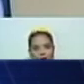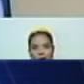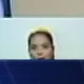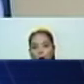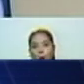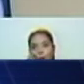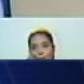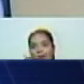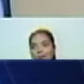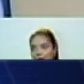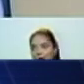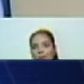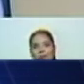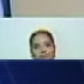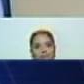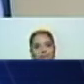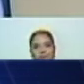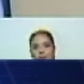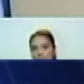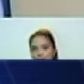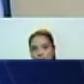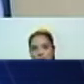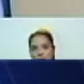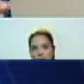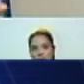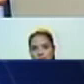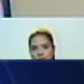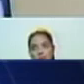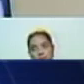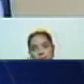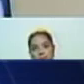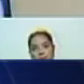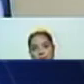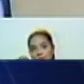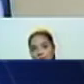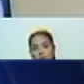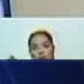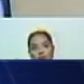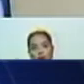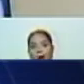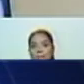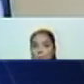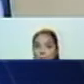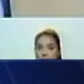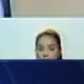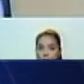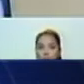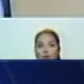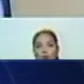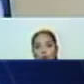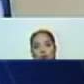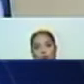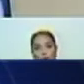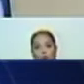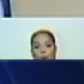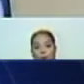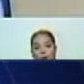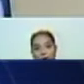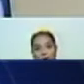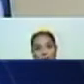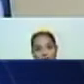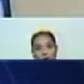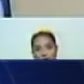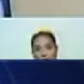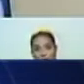ciudadano debe estar privado de libertad en custodia en su residencia, pero igualmente nosotros por escrito vamos